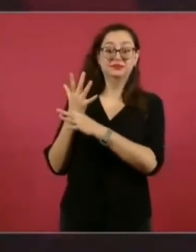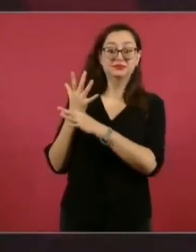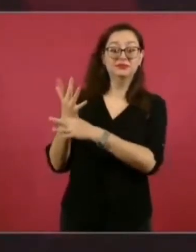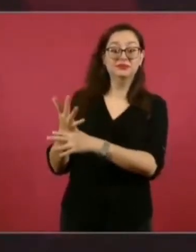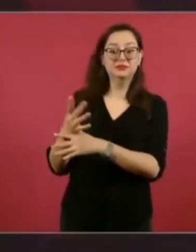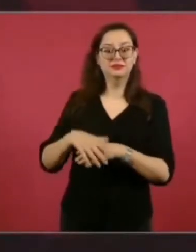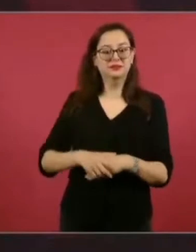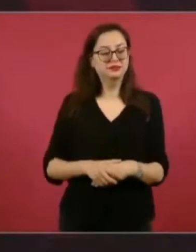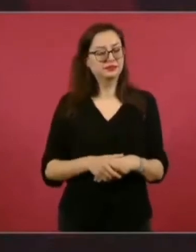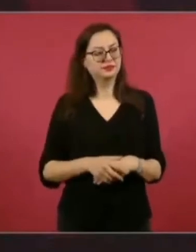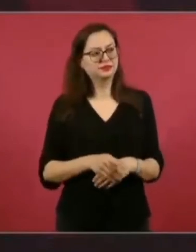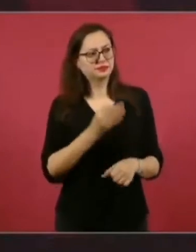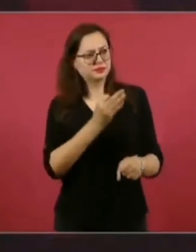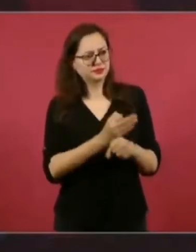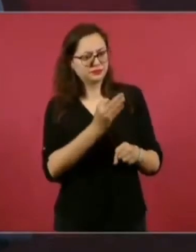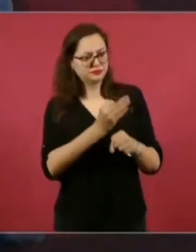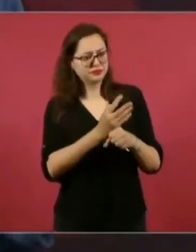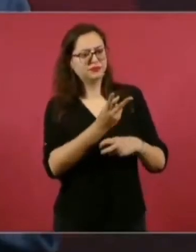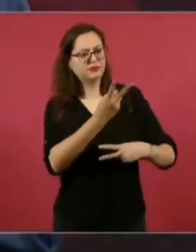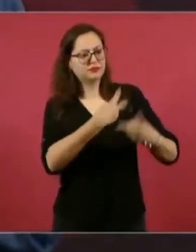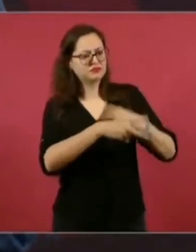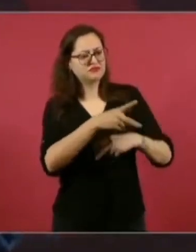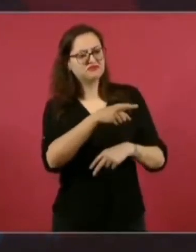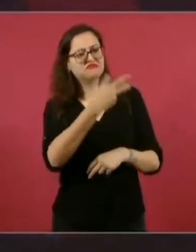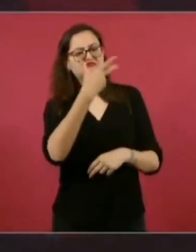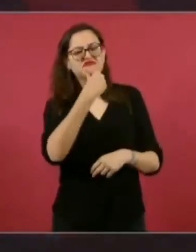el dirigente, opositor,